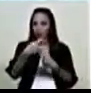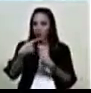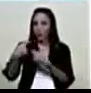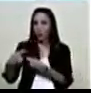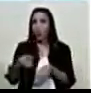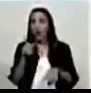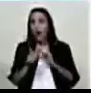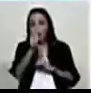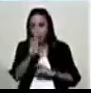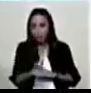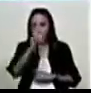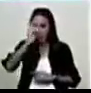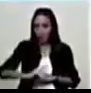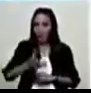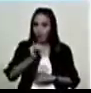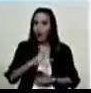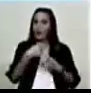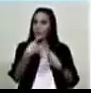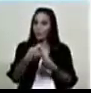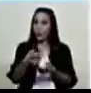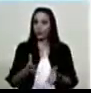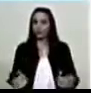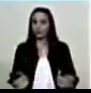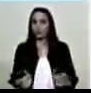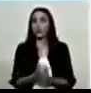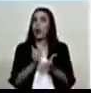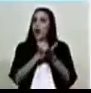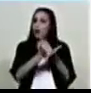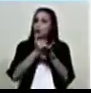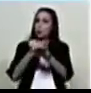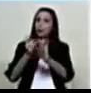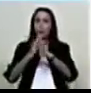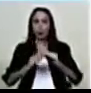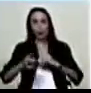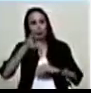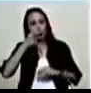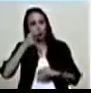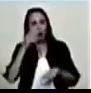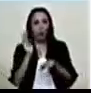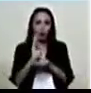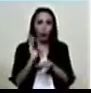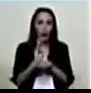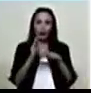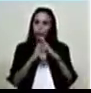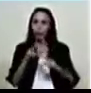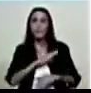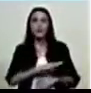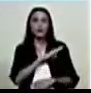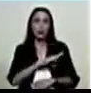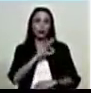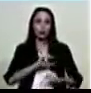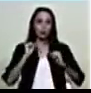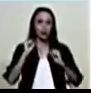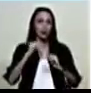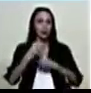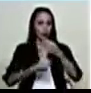compatriotas con alguna discapacidad. Es el sistema de protección social, de seguridad social, de las misiones socialistas que